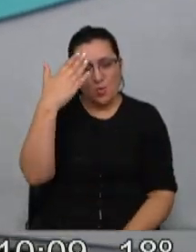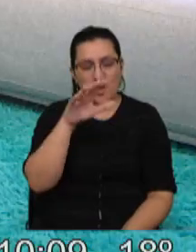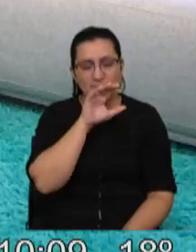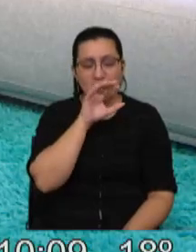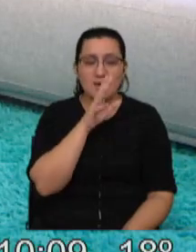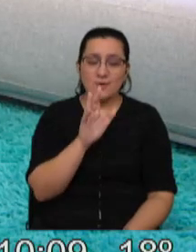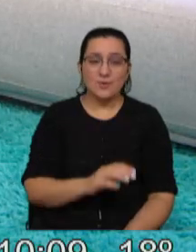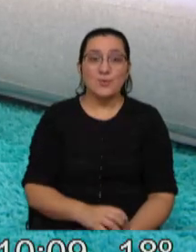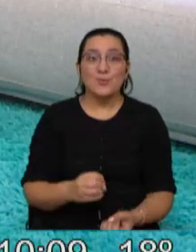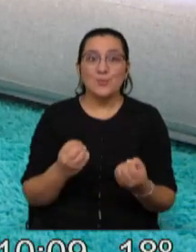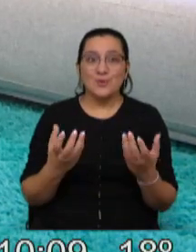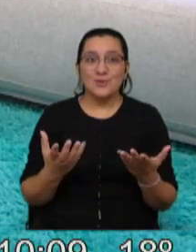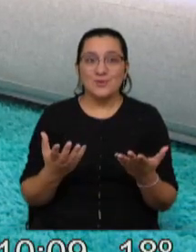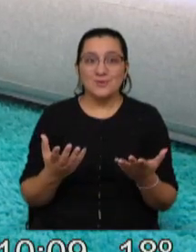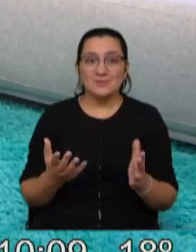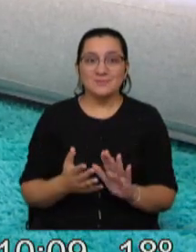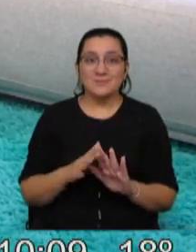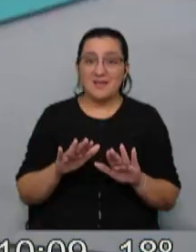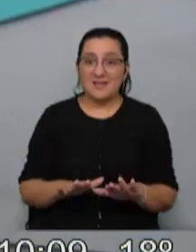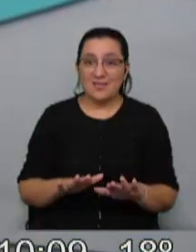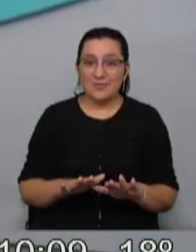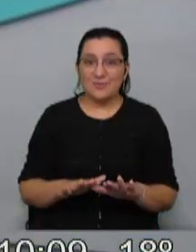cosas. Señores,